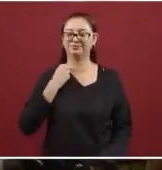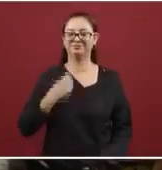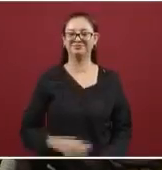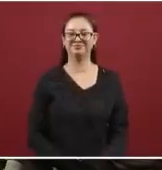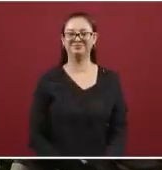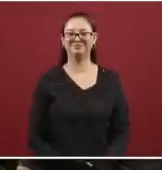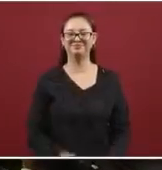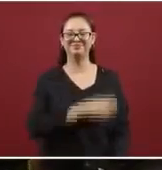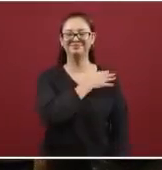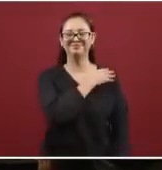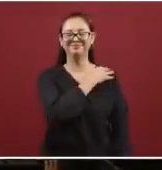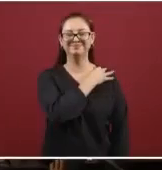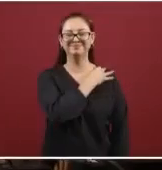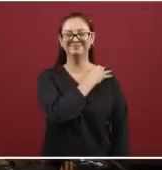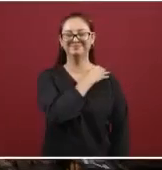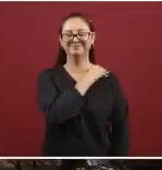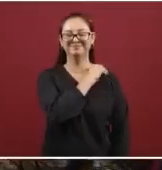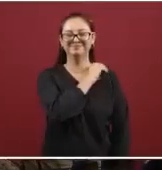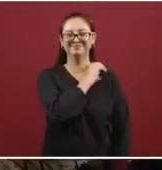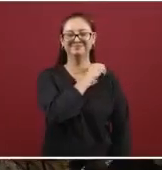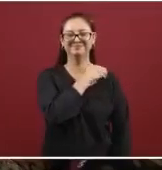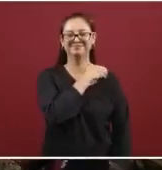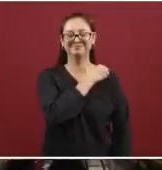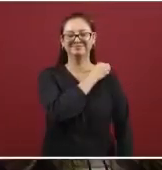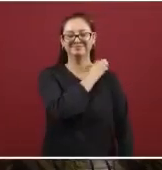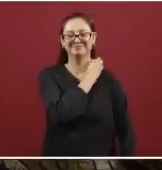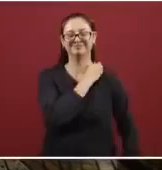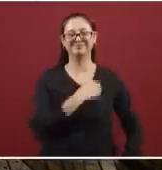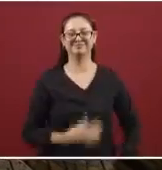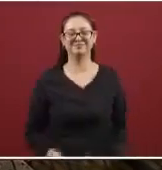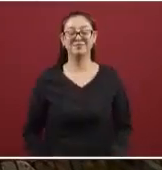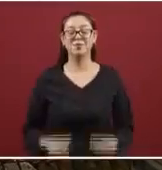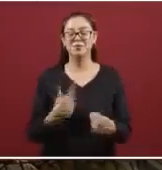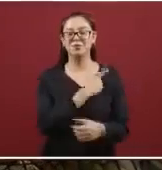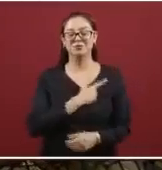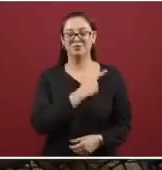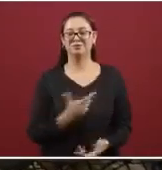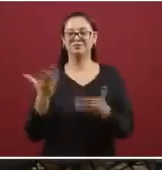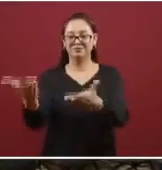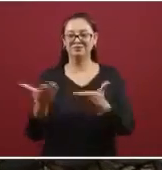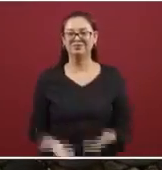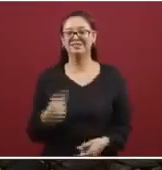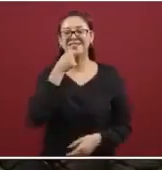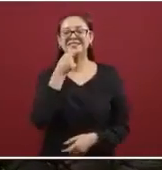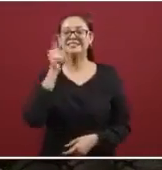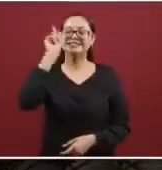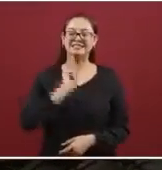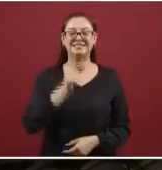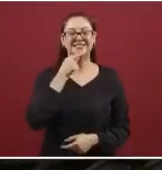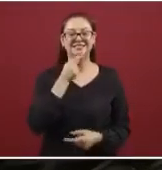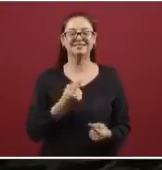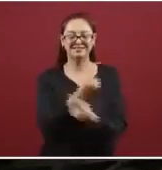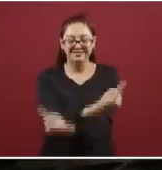Nos da mucho gusto recibirles aquí en Palacio a las niñas, a los niños.